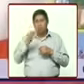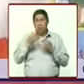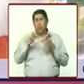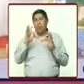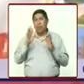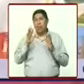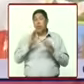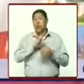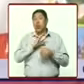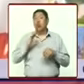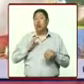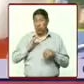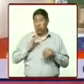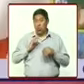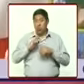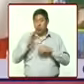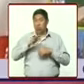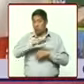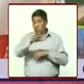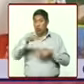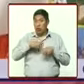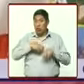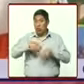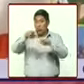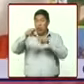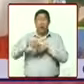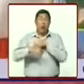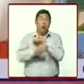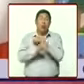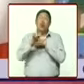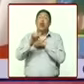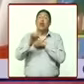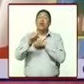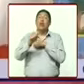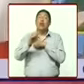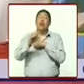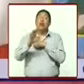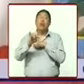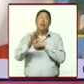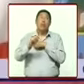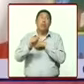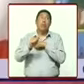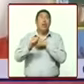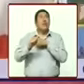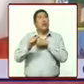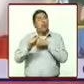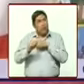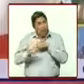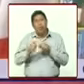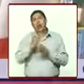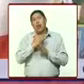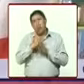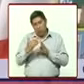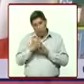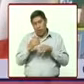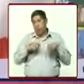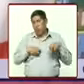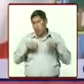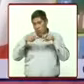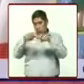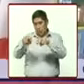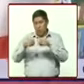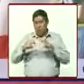ordene. ¿La comisión se encuentra en el municipio de Yacuiba, coronel? Sí, en Yacuiba está no toda la comisión, está parte de los